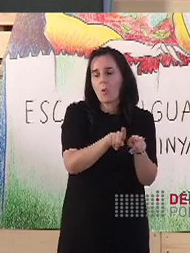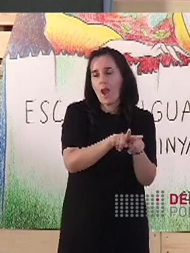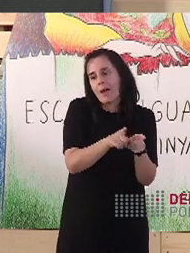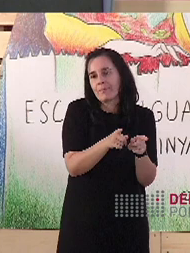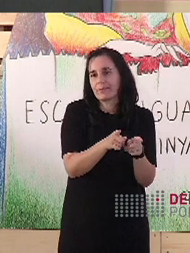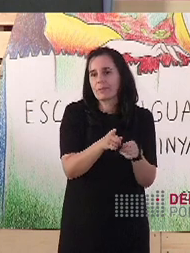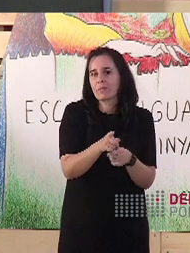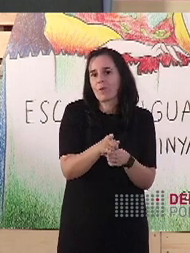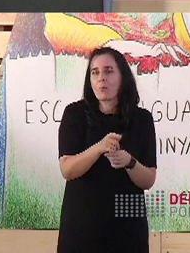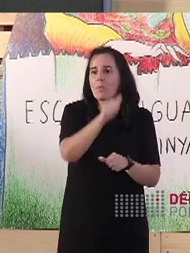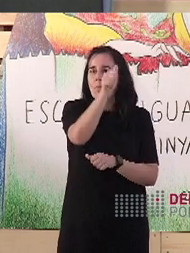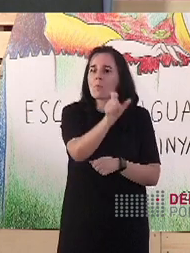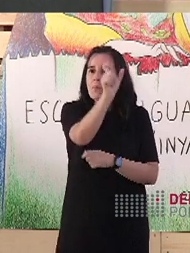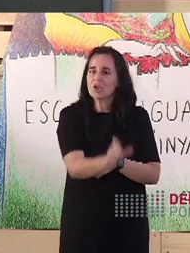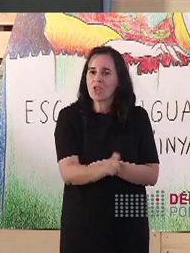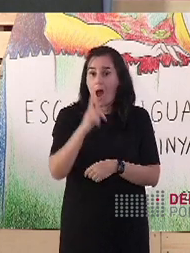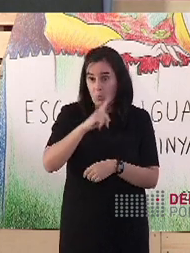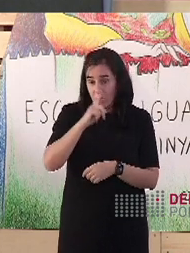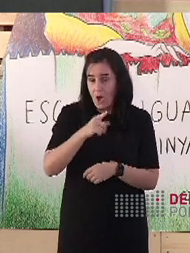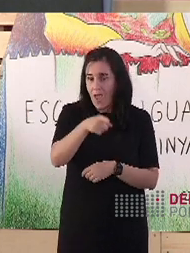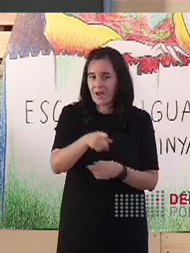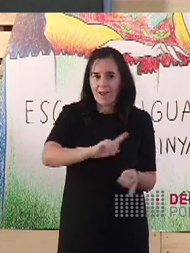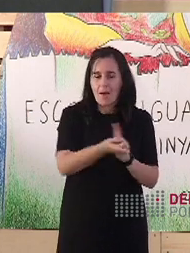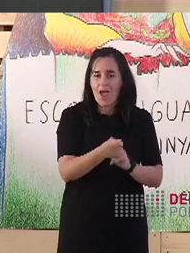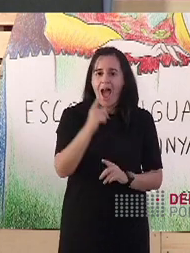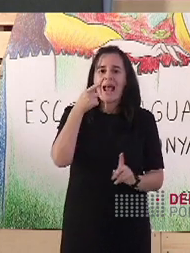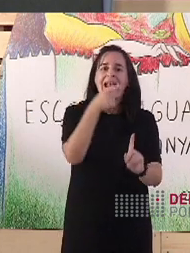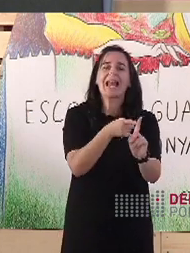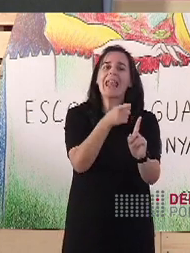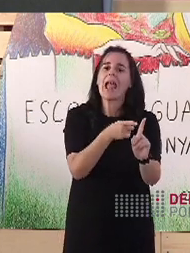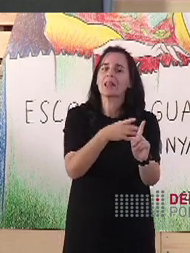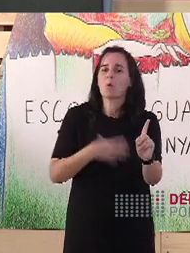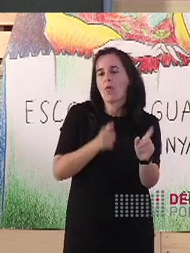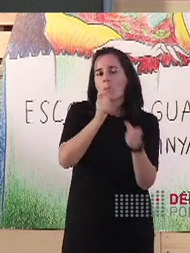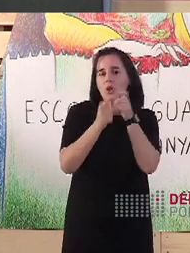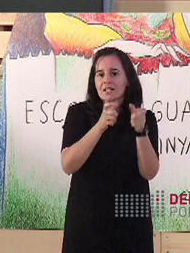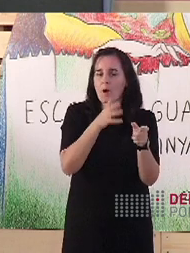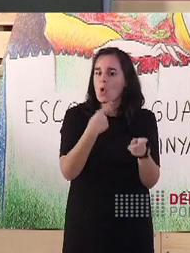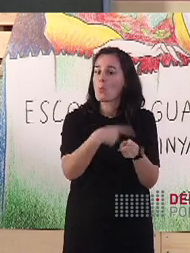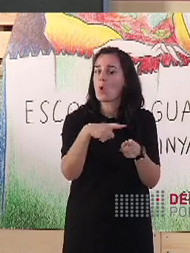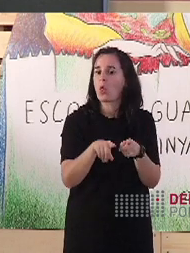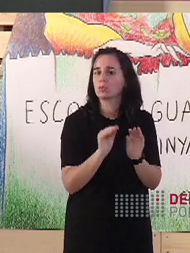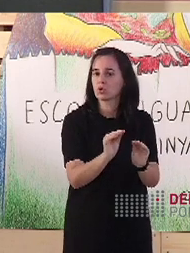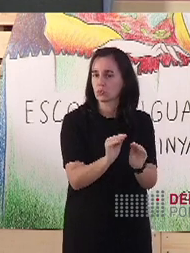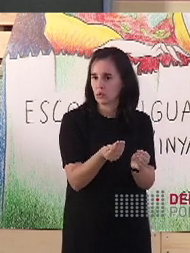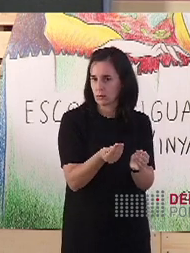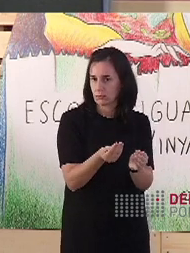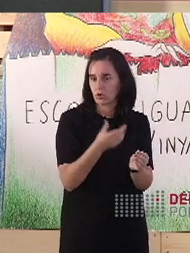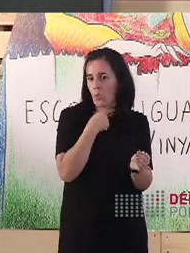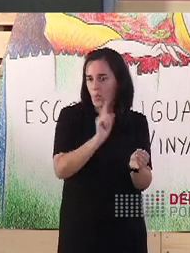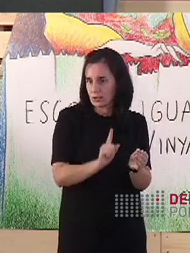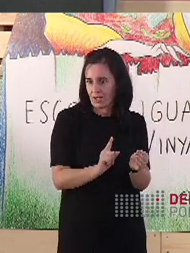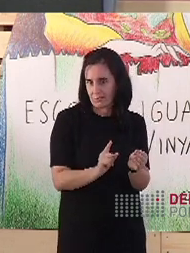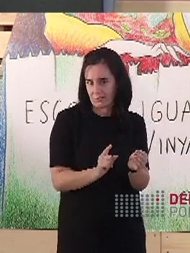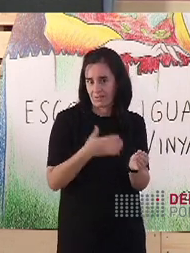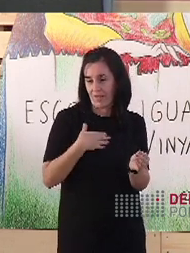cliente pues que tiene todo su derecho a tener unas quejas, ¿no?, sobre el producto que sería la mujer. ¿Lo leo? Sí, porque yo desde